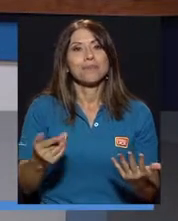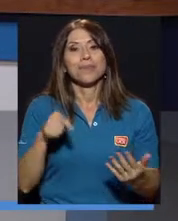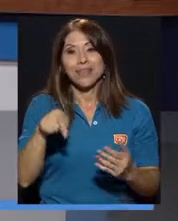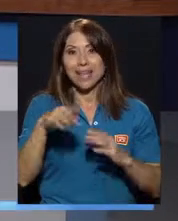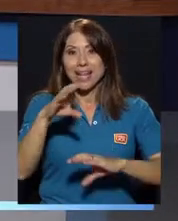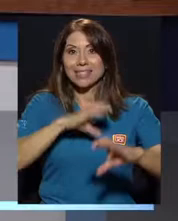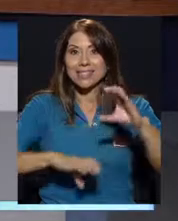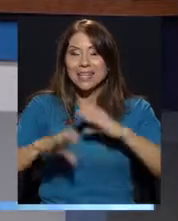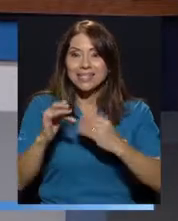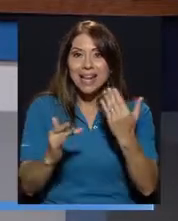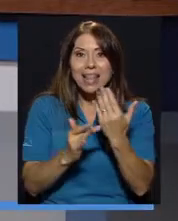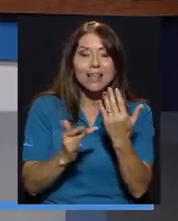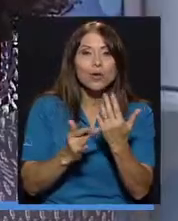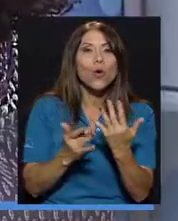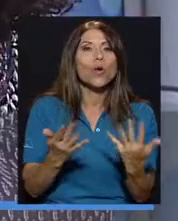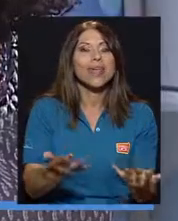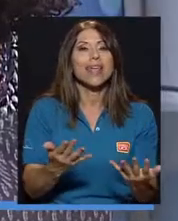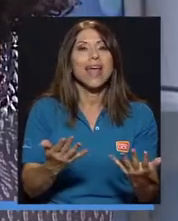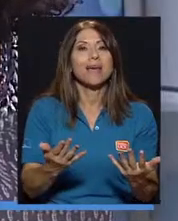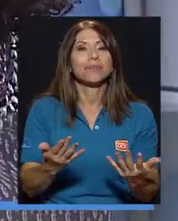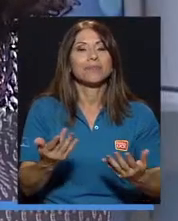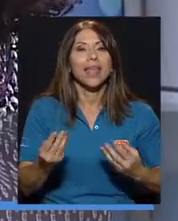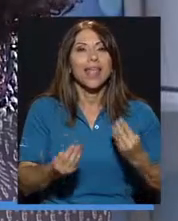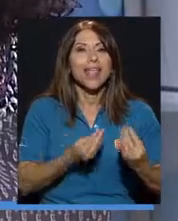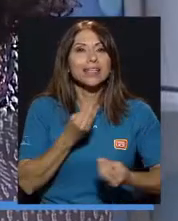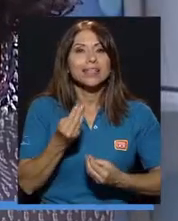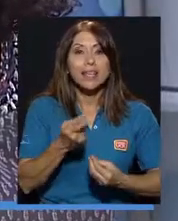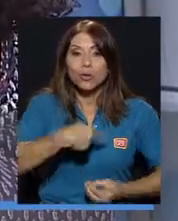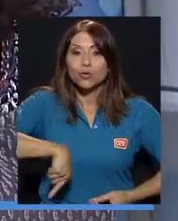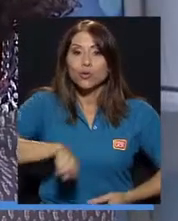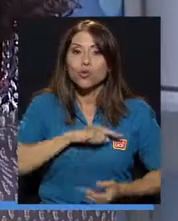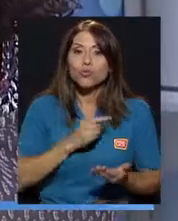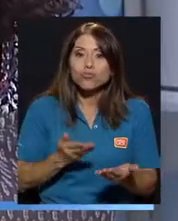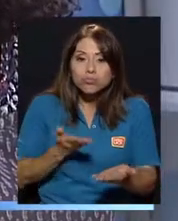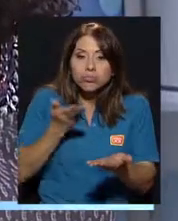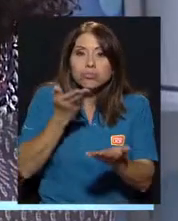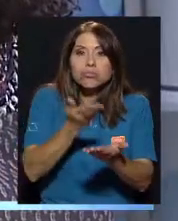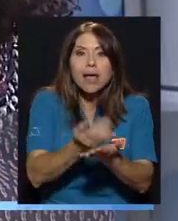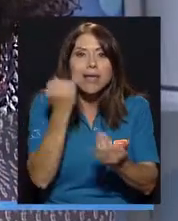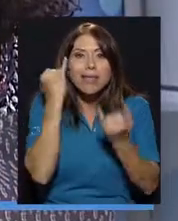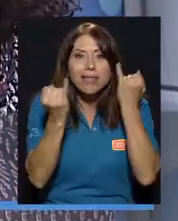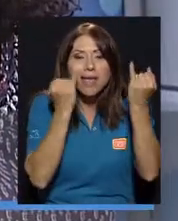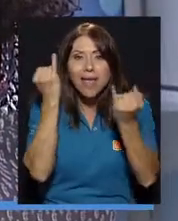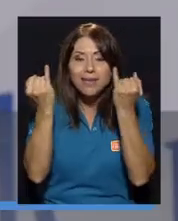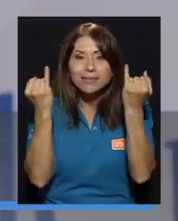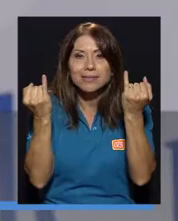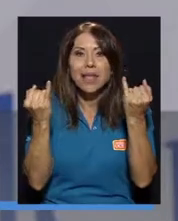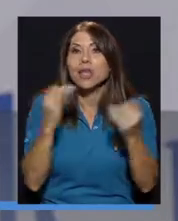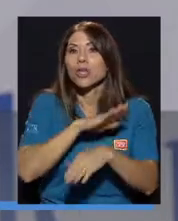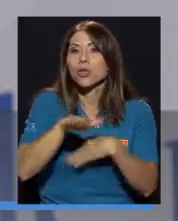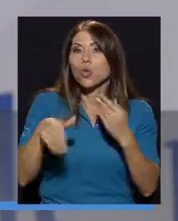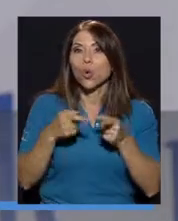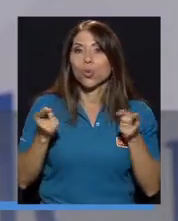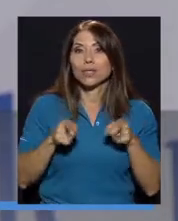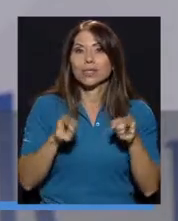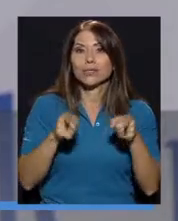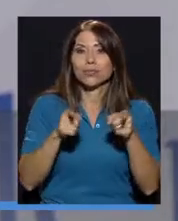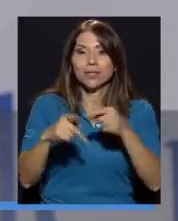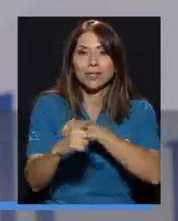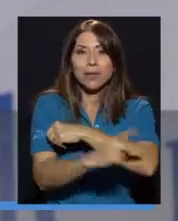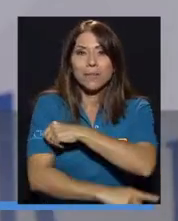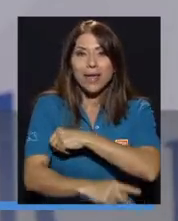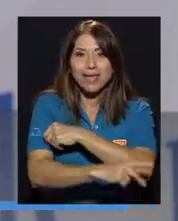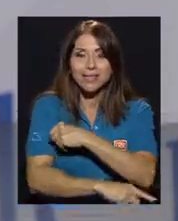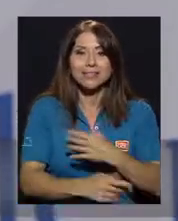ciencia y la tecnología como les brindamos ideas y además lo que está sucediendo en el quehacer del país